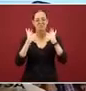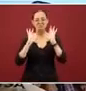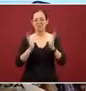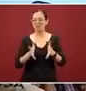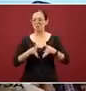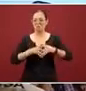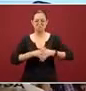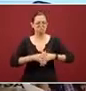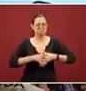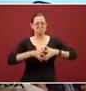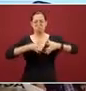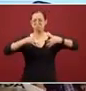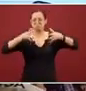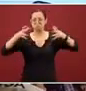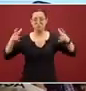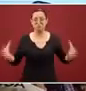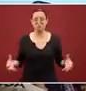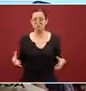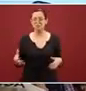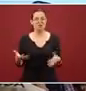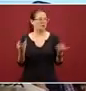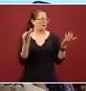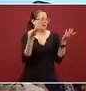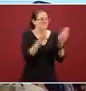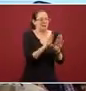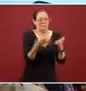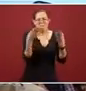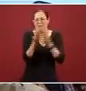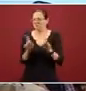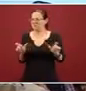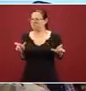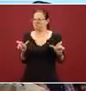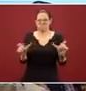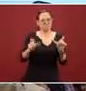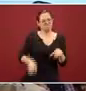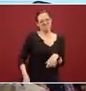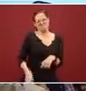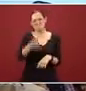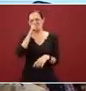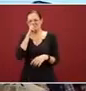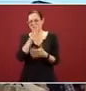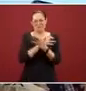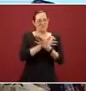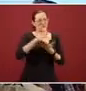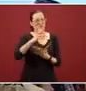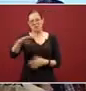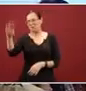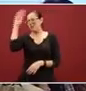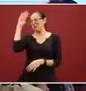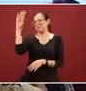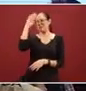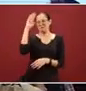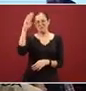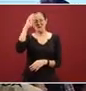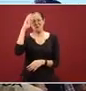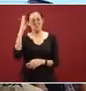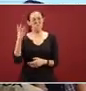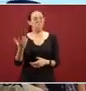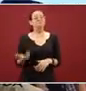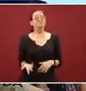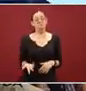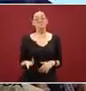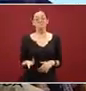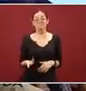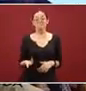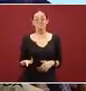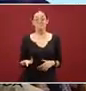Entonces, aun cuando se toman las medidas más drásticas, y de hecho, por eso tuvieron que optar por medidas tan drásticas